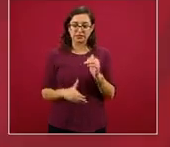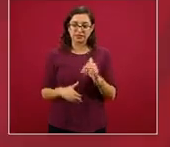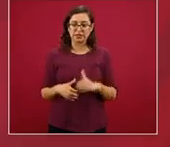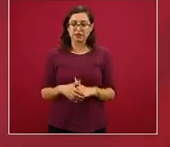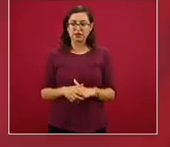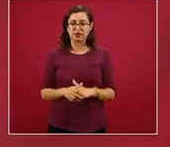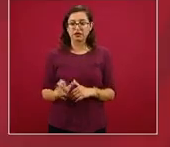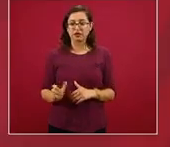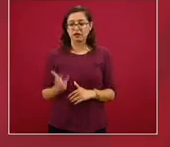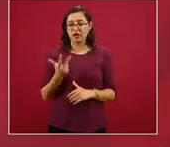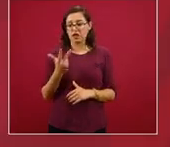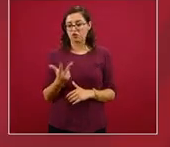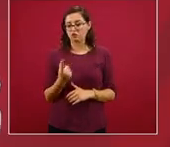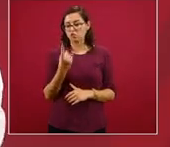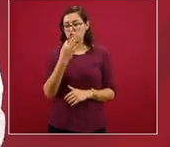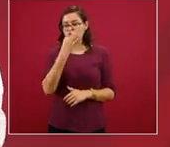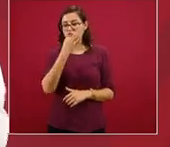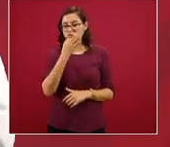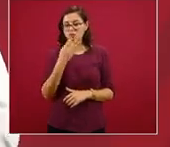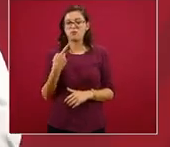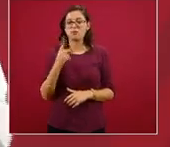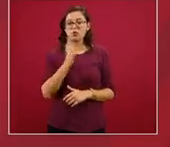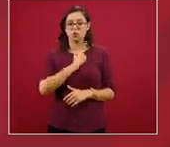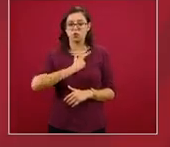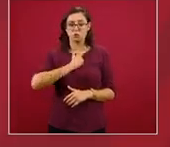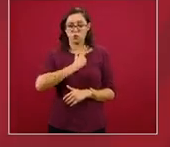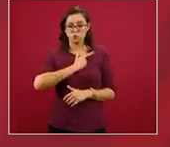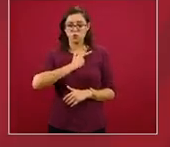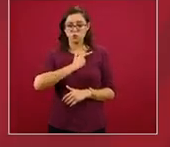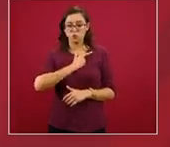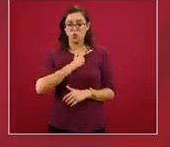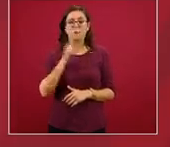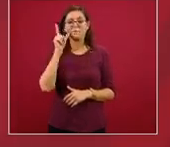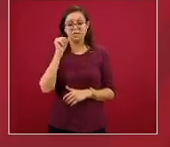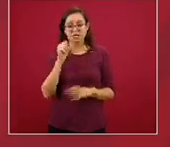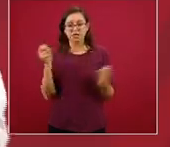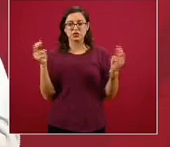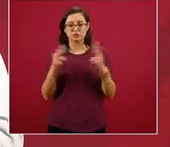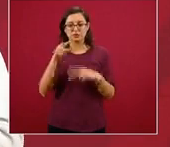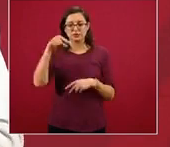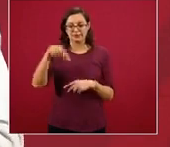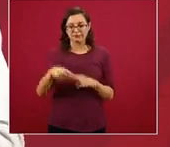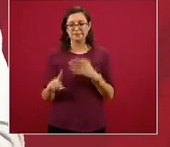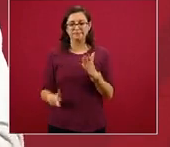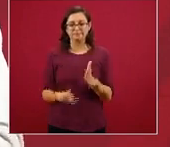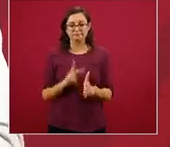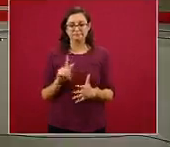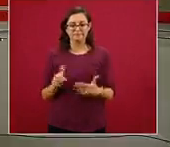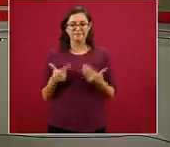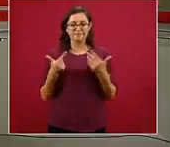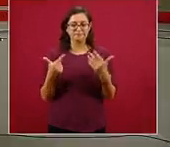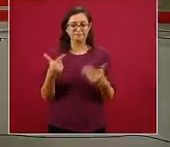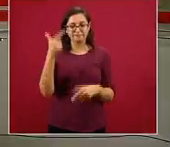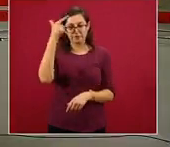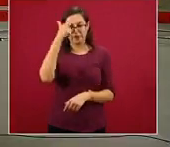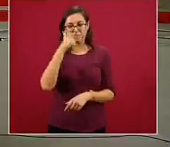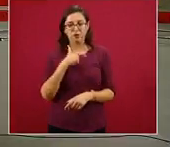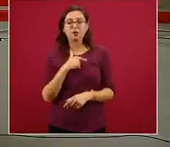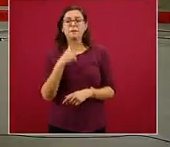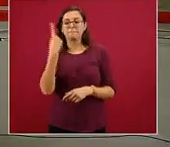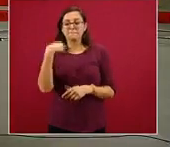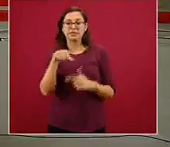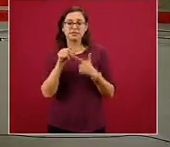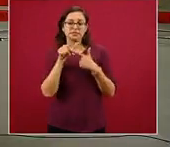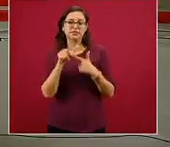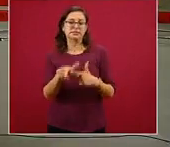de hoy, son las 8:01, pero con mucho gusto estaremos el día de mañana nuevamente a las 7 de la noche para poder